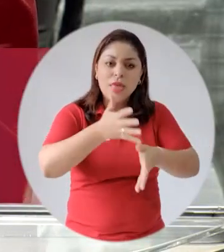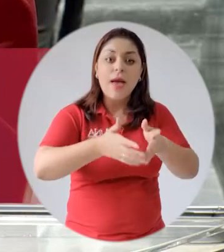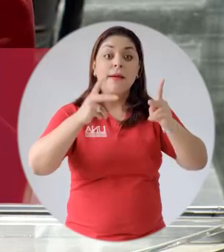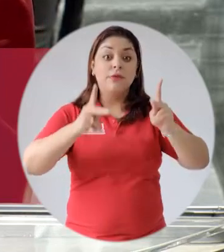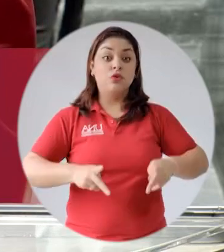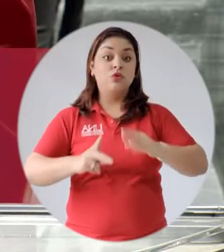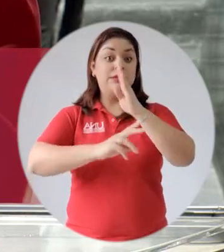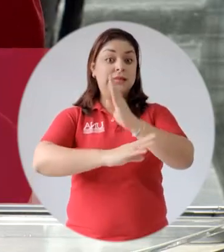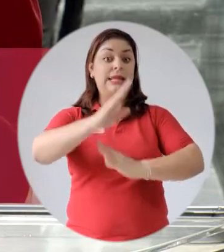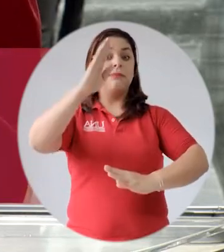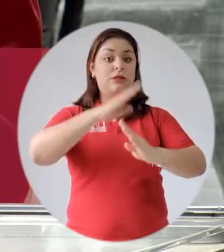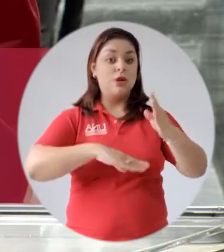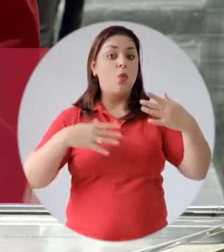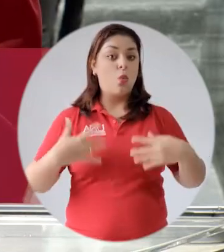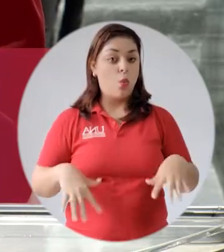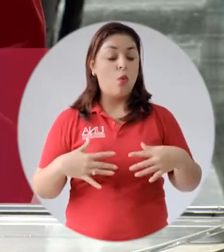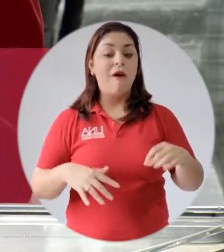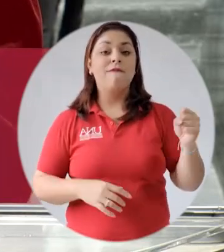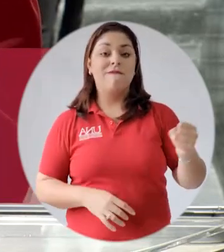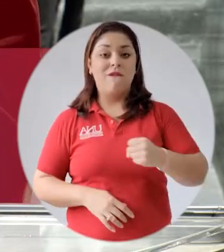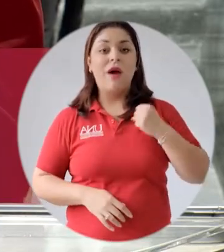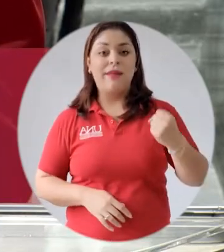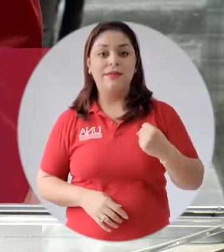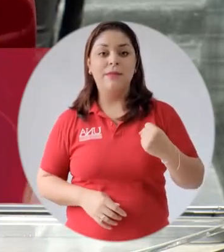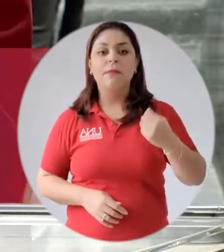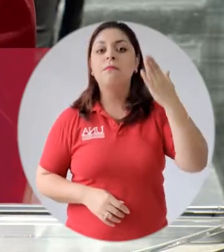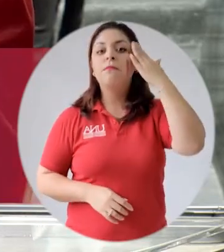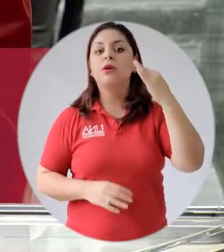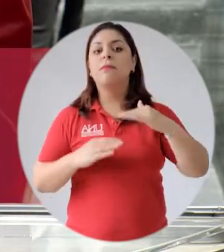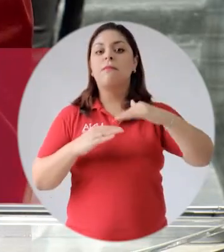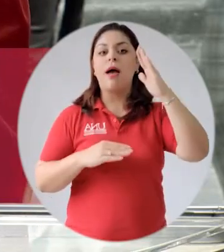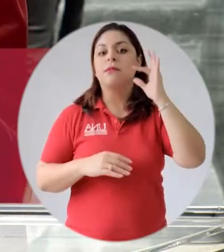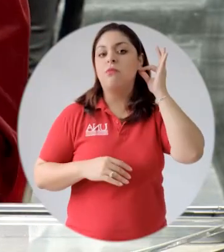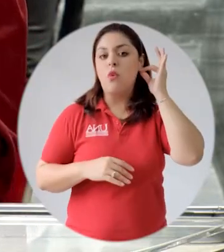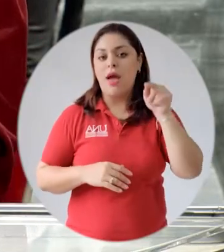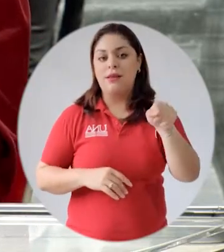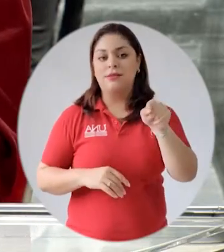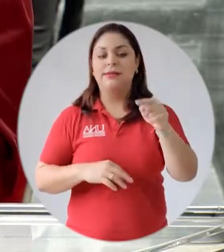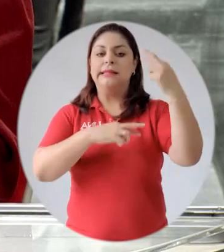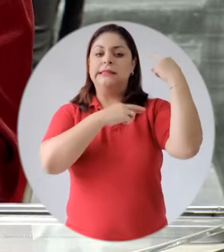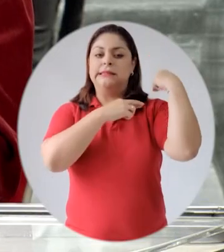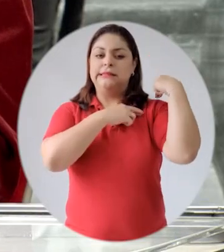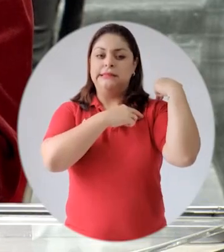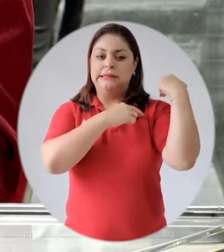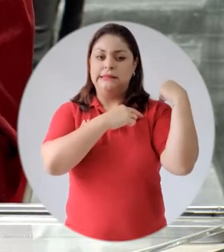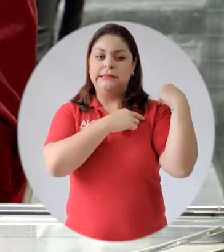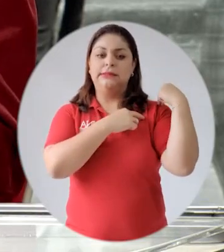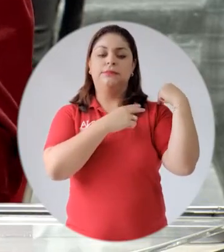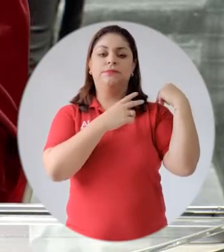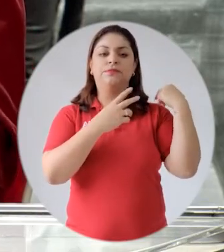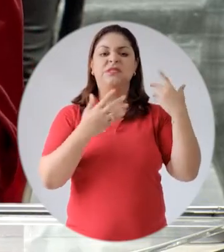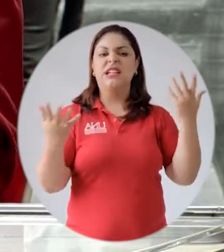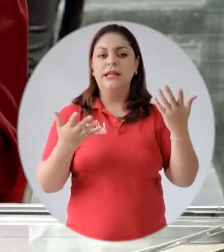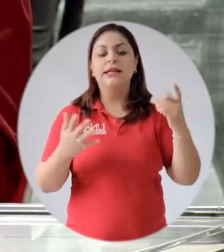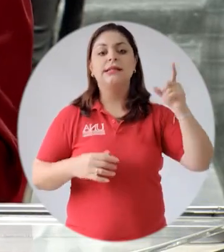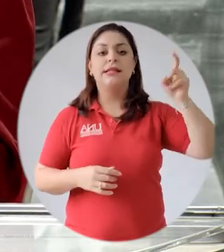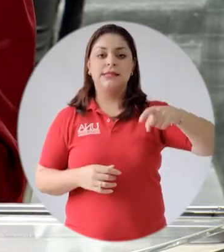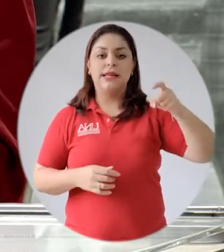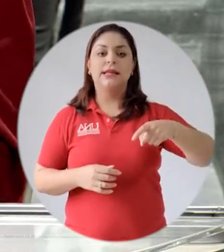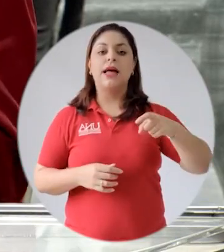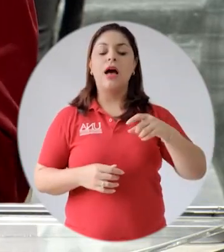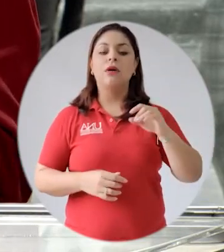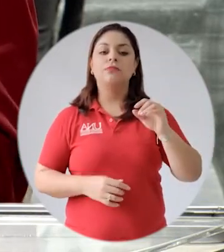participaban en compras del hogar, en mantenimiento del hogar, en otros elementos que a veces se consumen con una acción y no necesariamente en